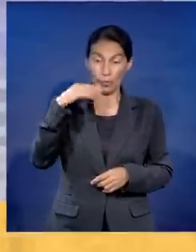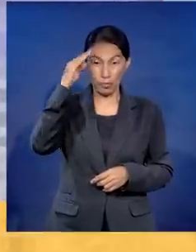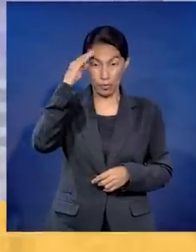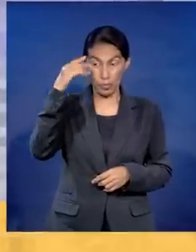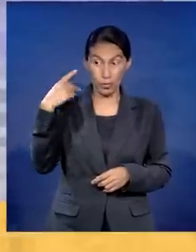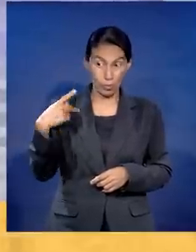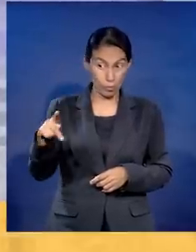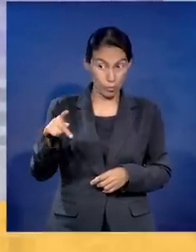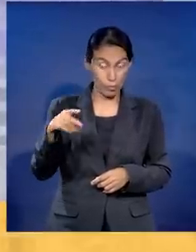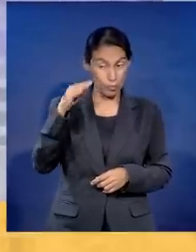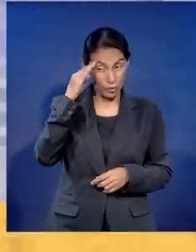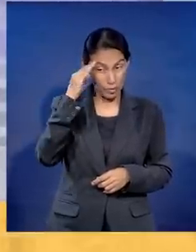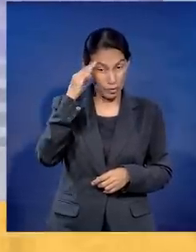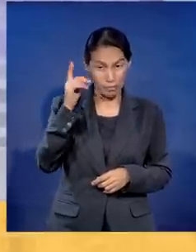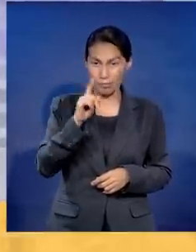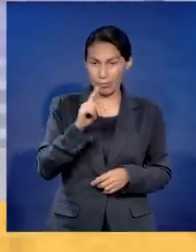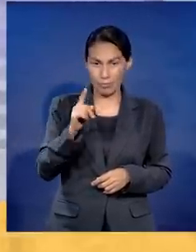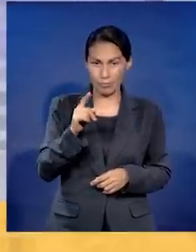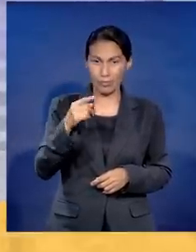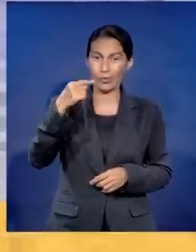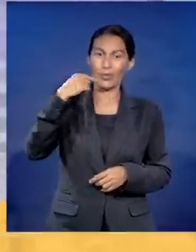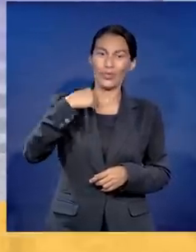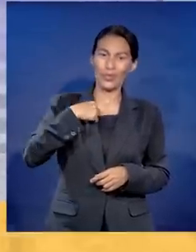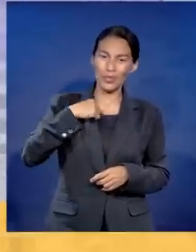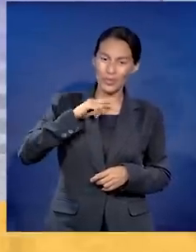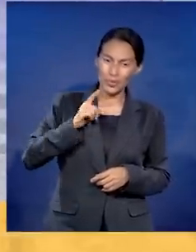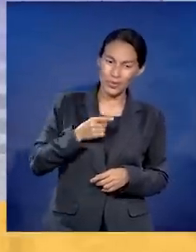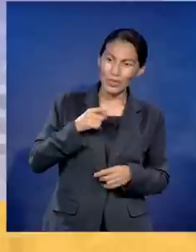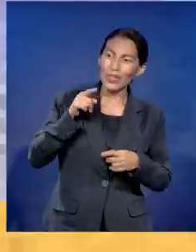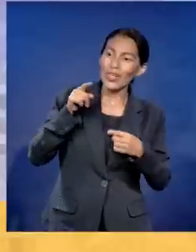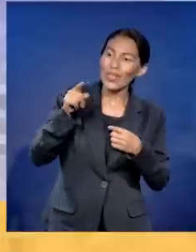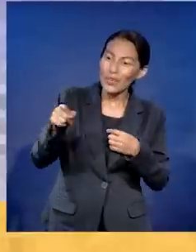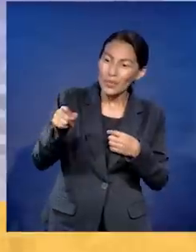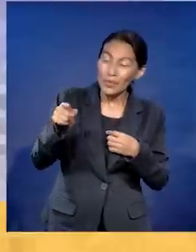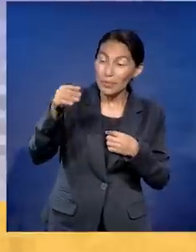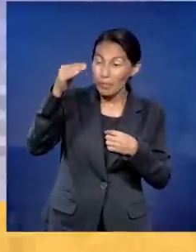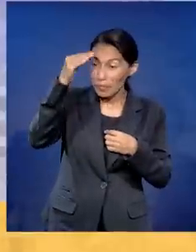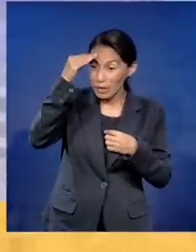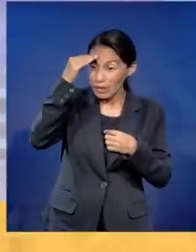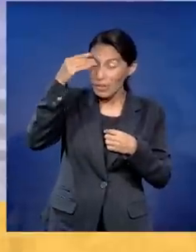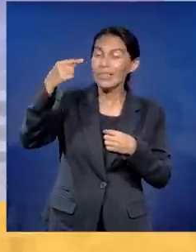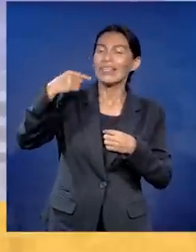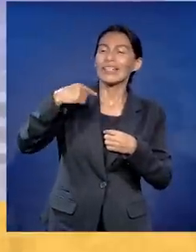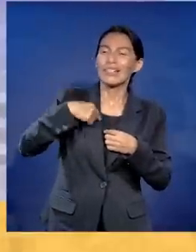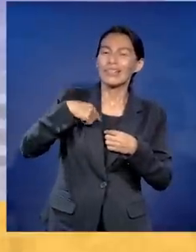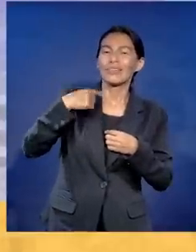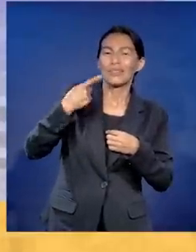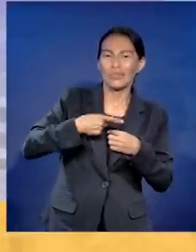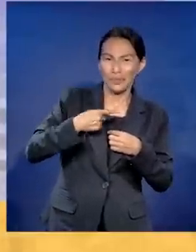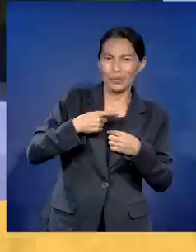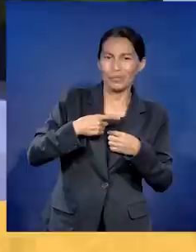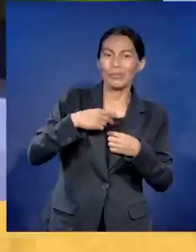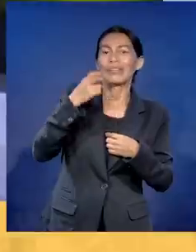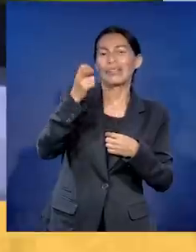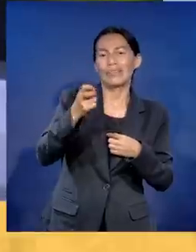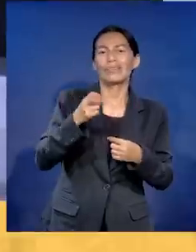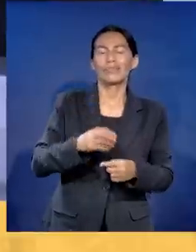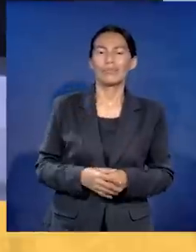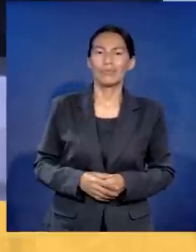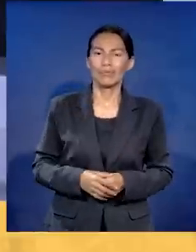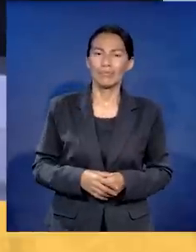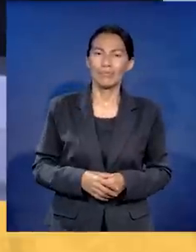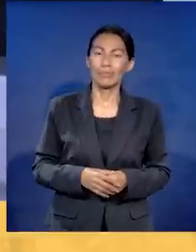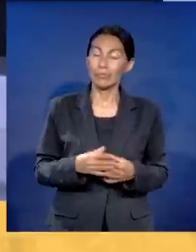soy lo que tú piensas que soy. Lo que yo soy es lo que yo pienso que tú piensas que yo soy.